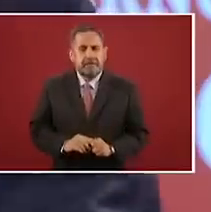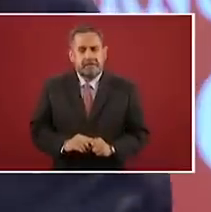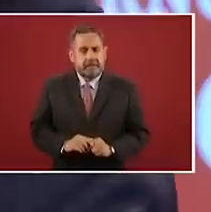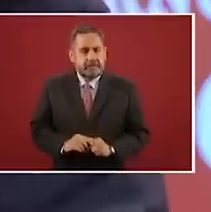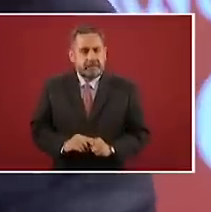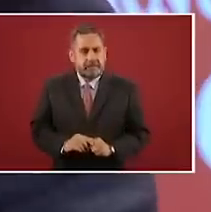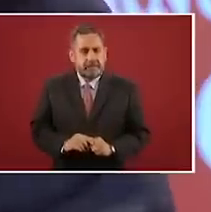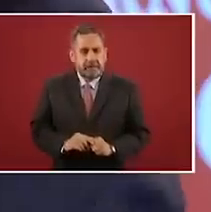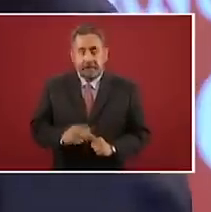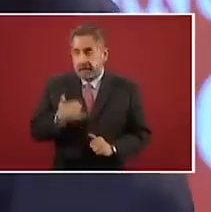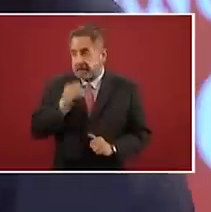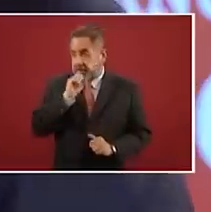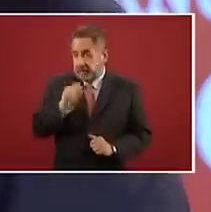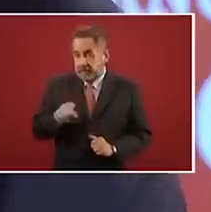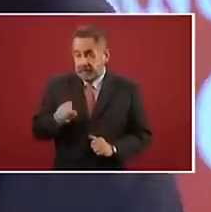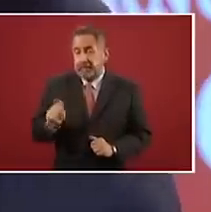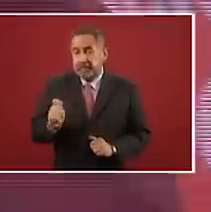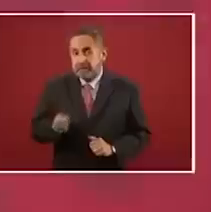incluso